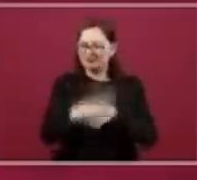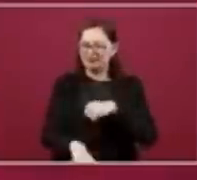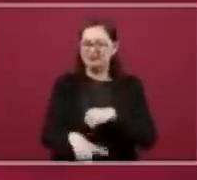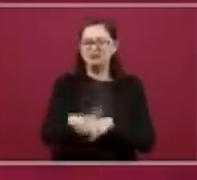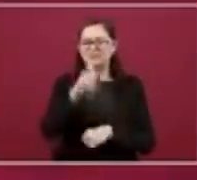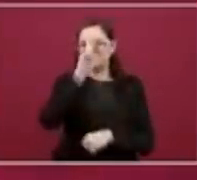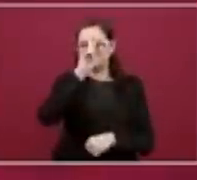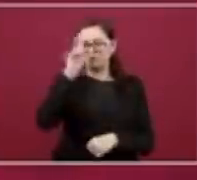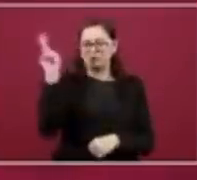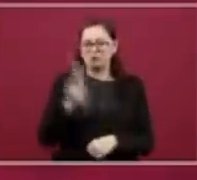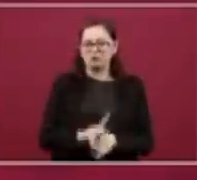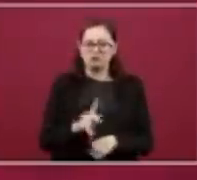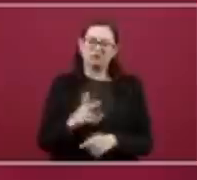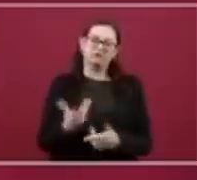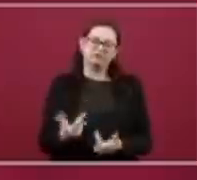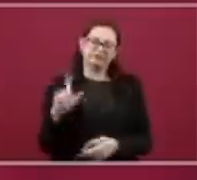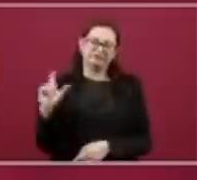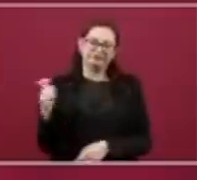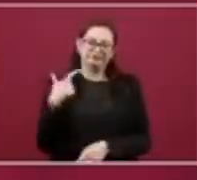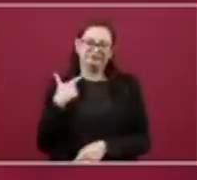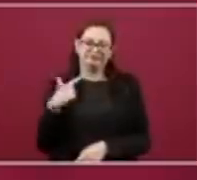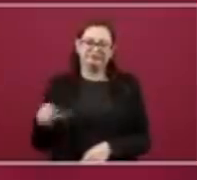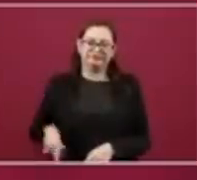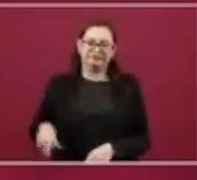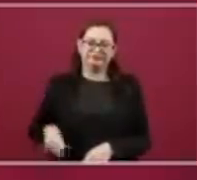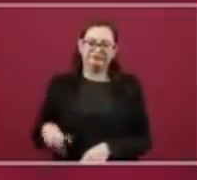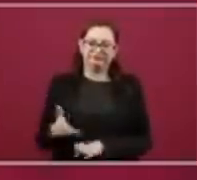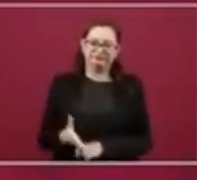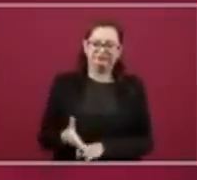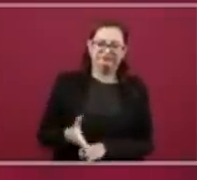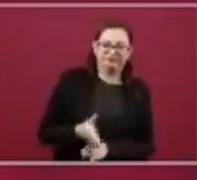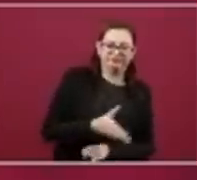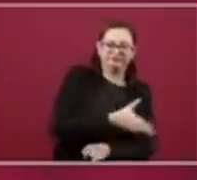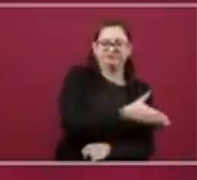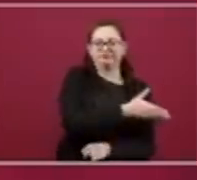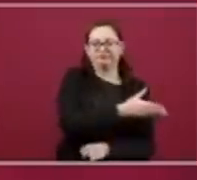la política que llevaron a cabo en el periodo neoliberal